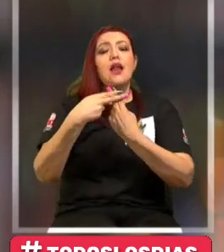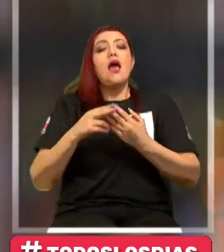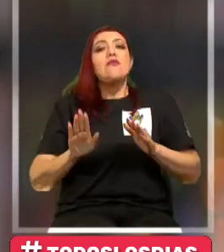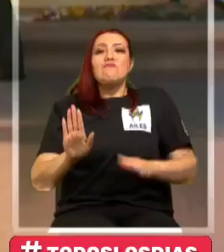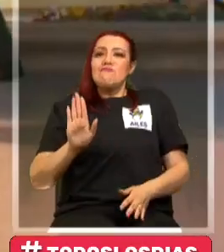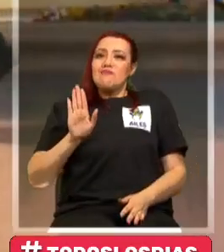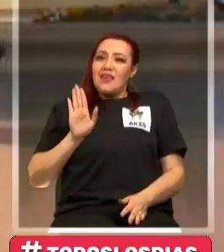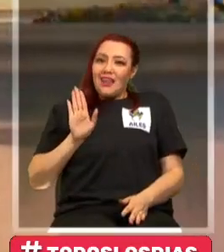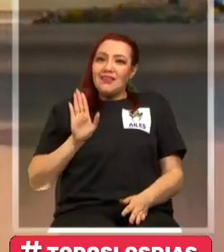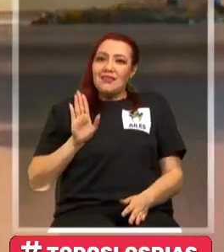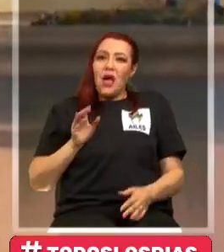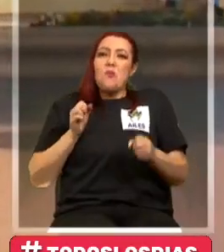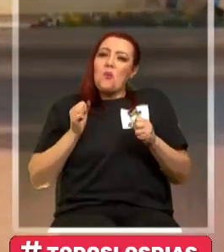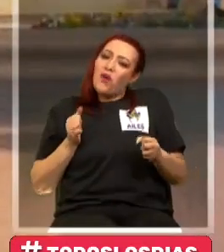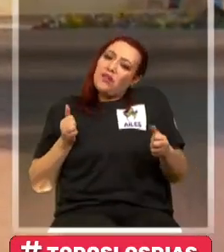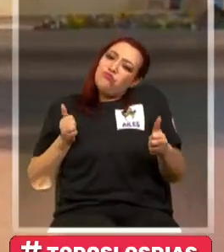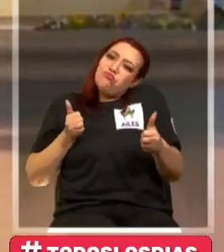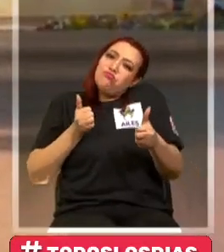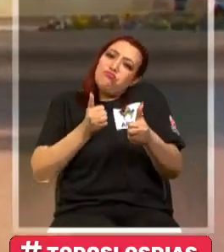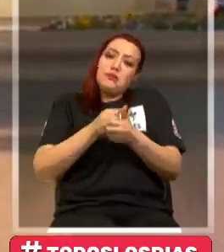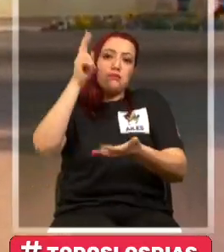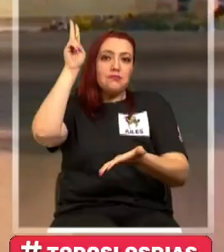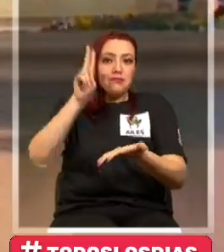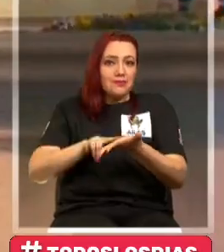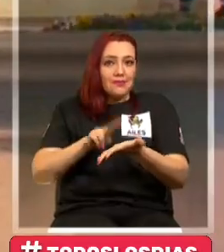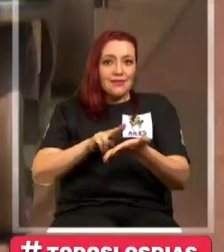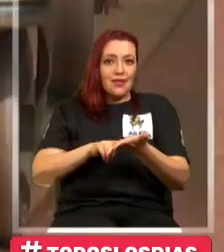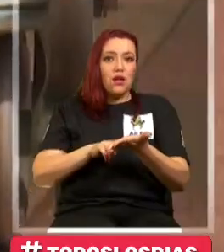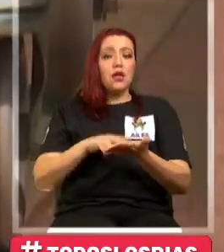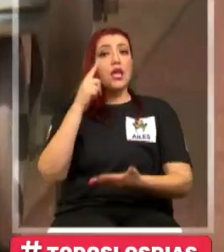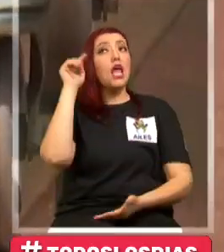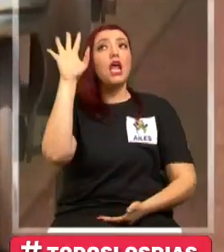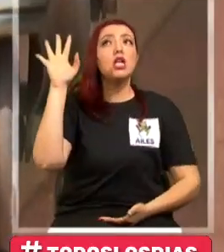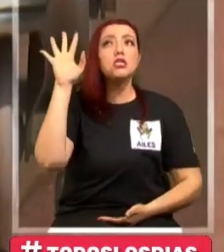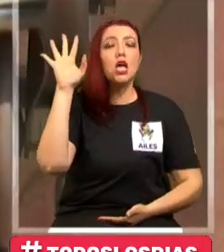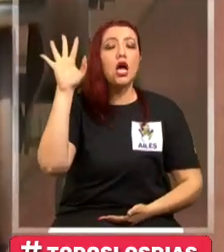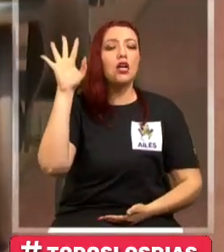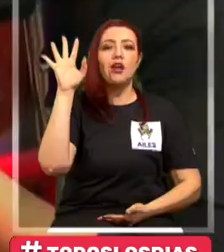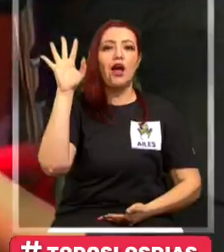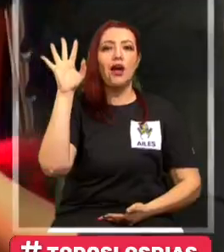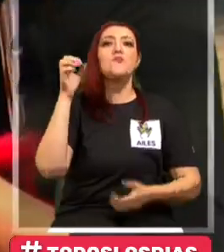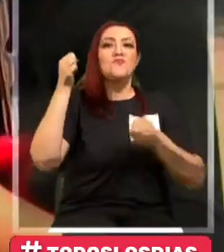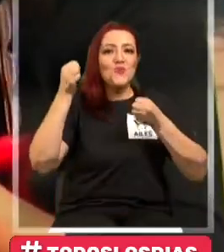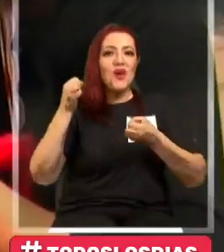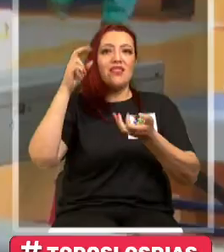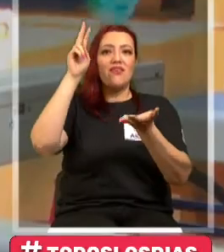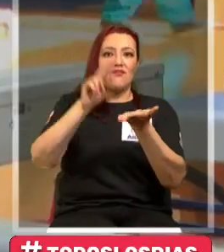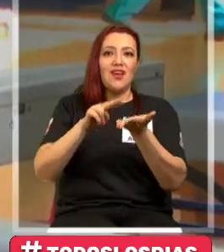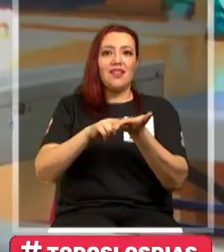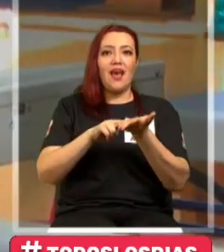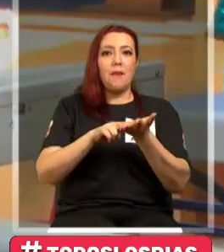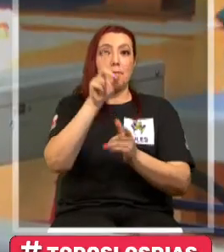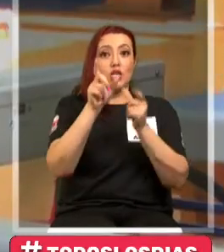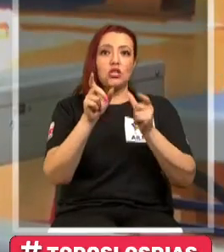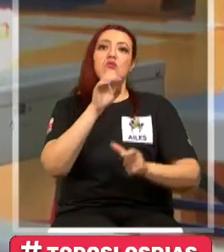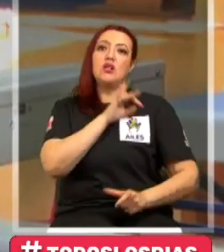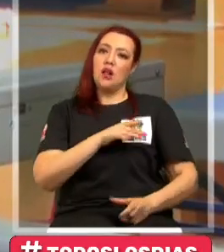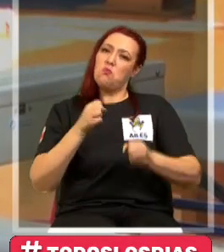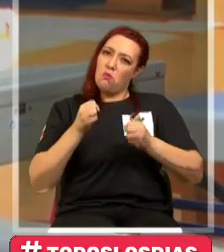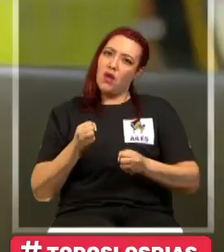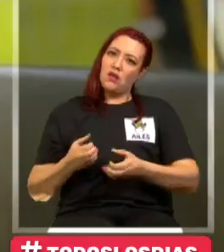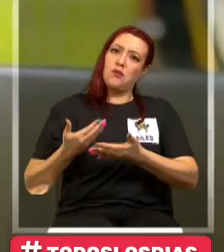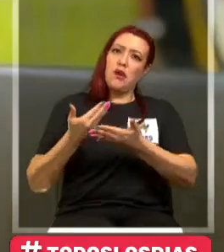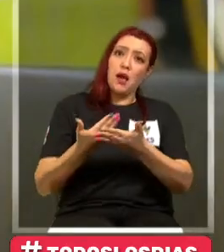sea más concreta, que sea real, que no sea una ilusión. Y detrás de eso está todos los chilenos que aportan. Un hijo con